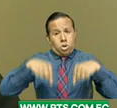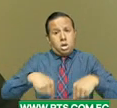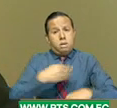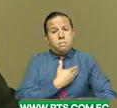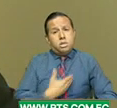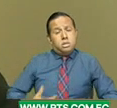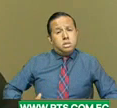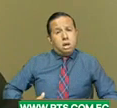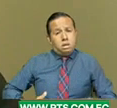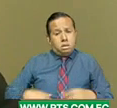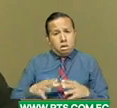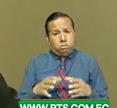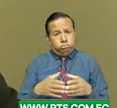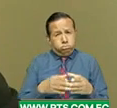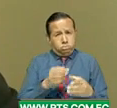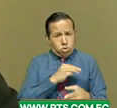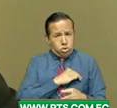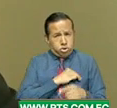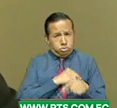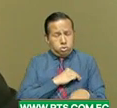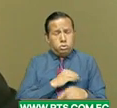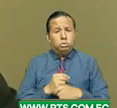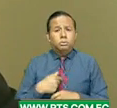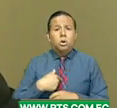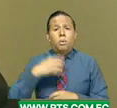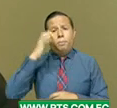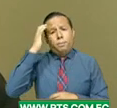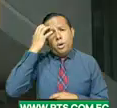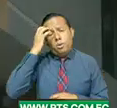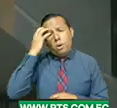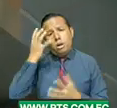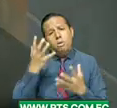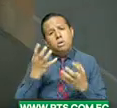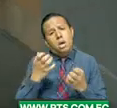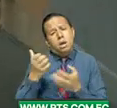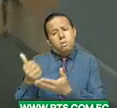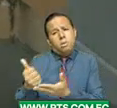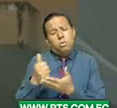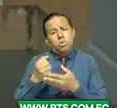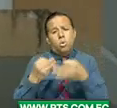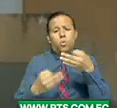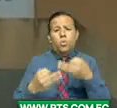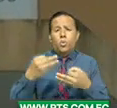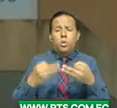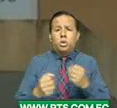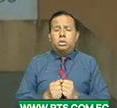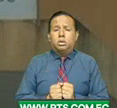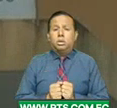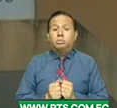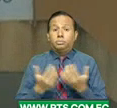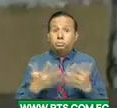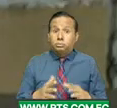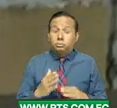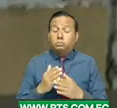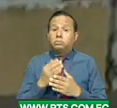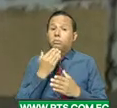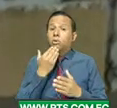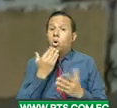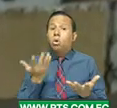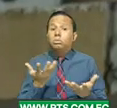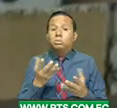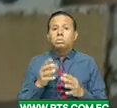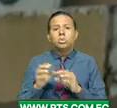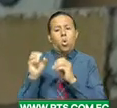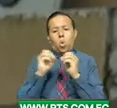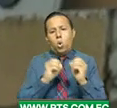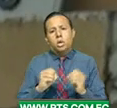de agosto, mi preocupación es justicia. A la defensa de la víctima se sumarán 5 especialistas de la Organización de